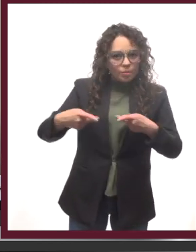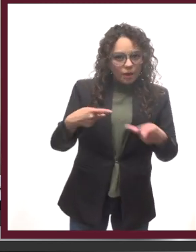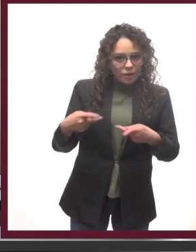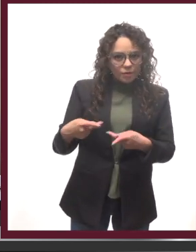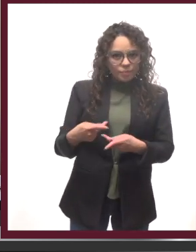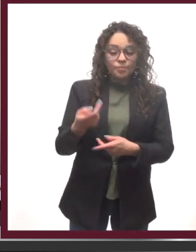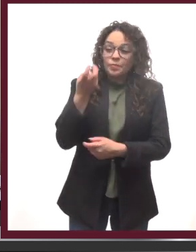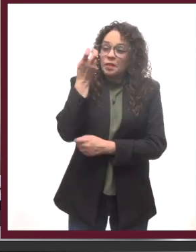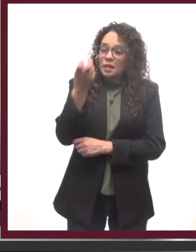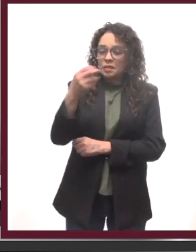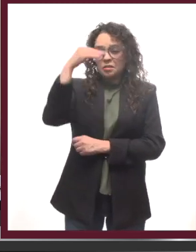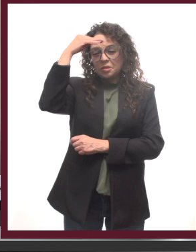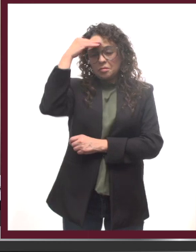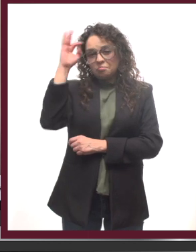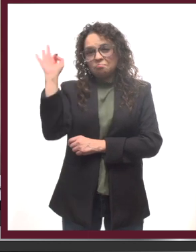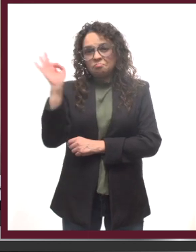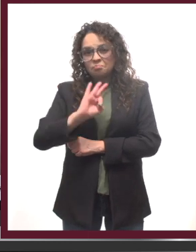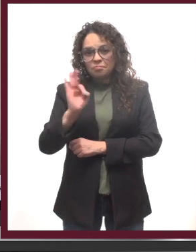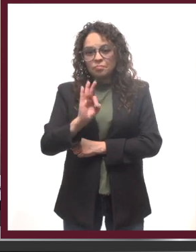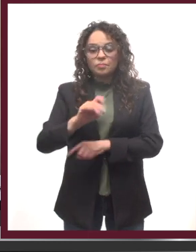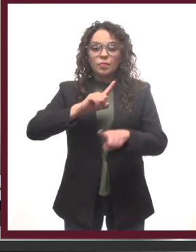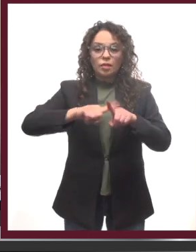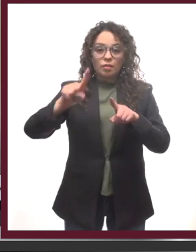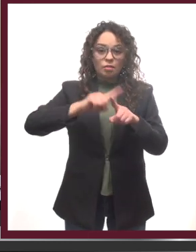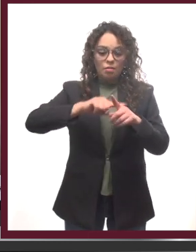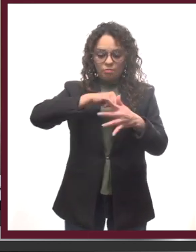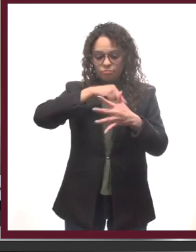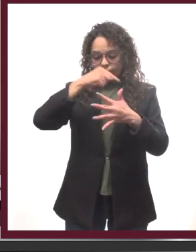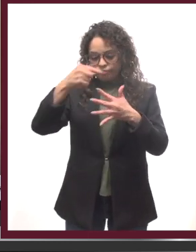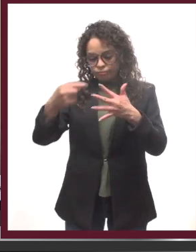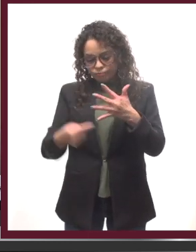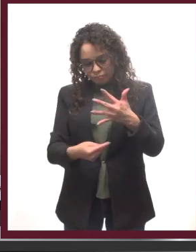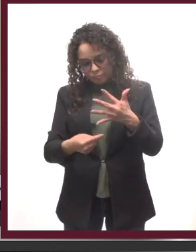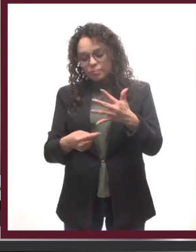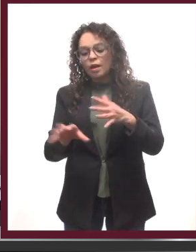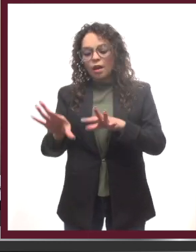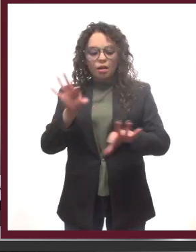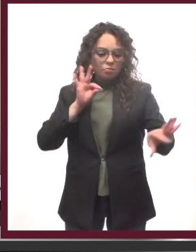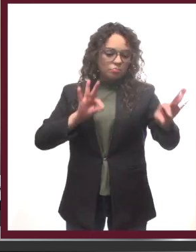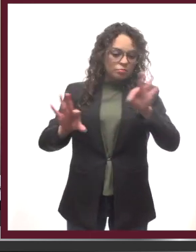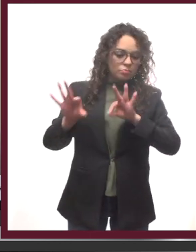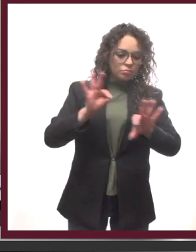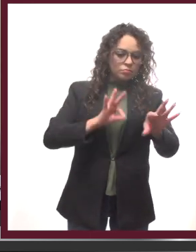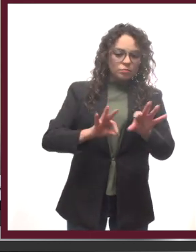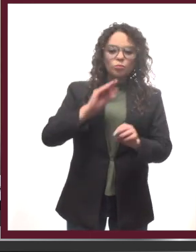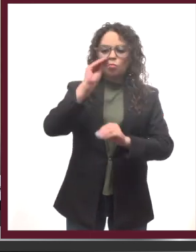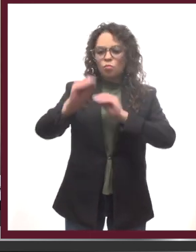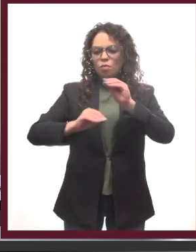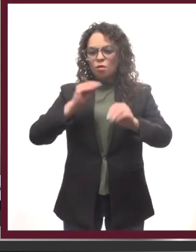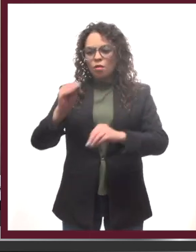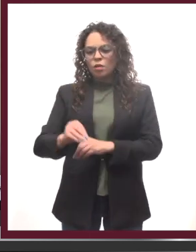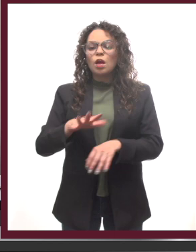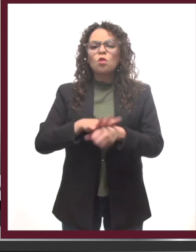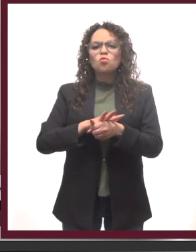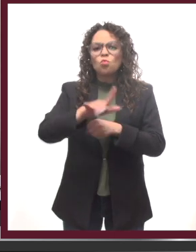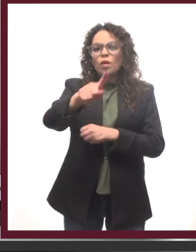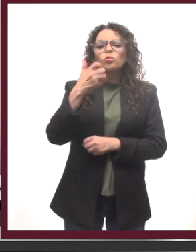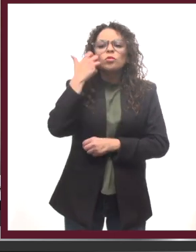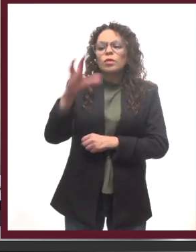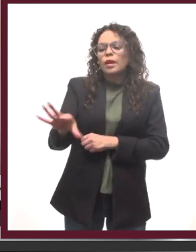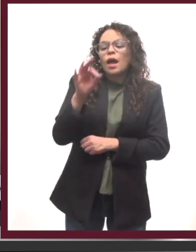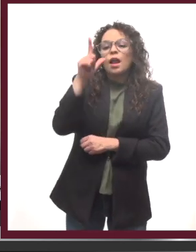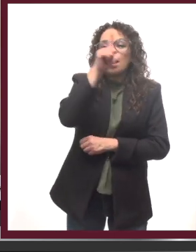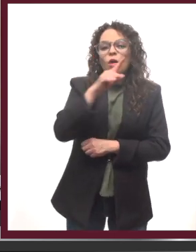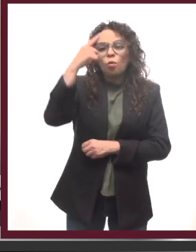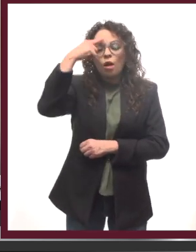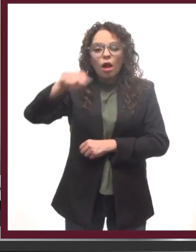preproducción. Ahí se piensa en varios elementos. Ya empiezas a construir desde ese punto el lenguaje con el que